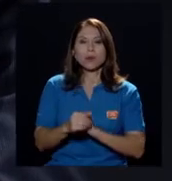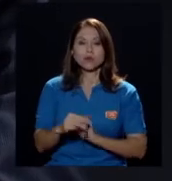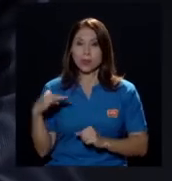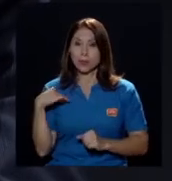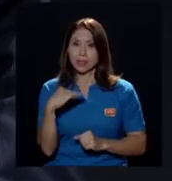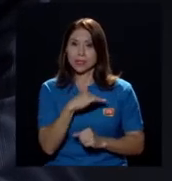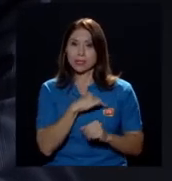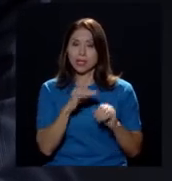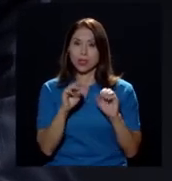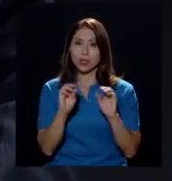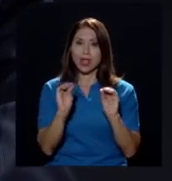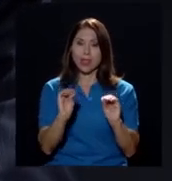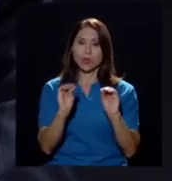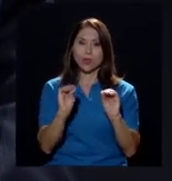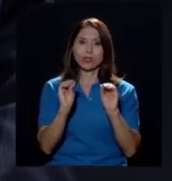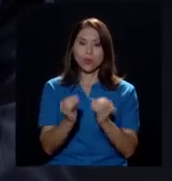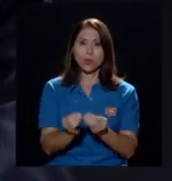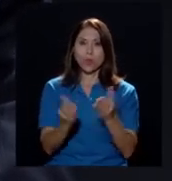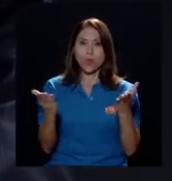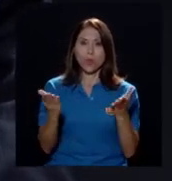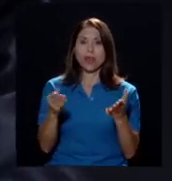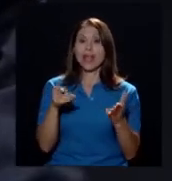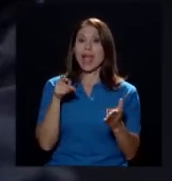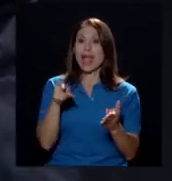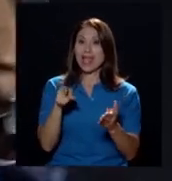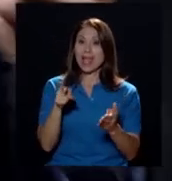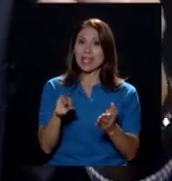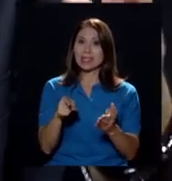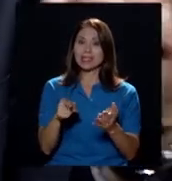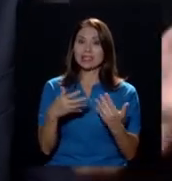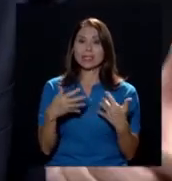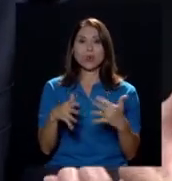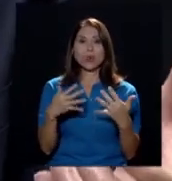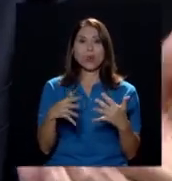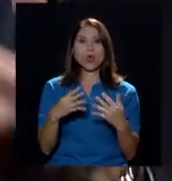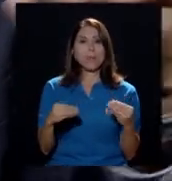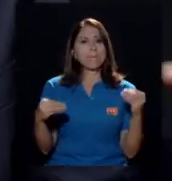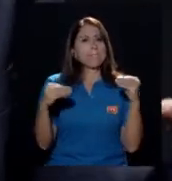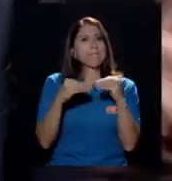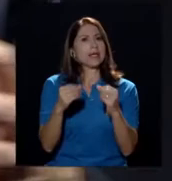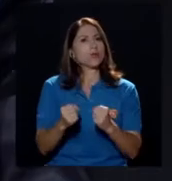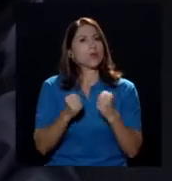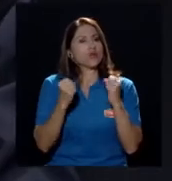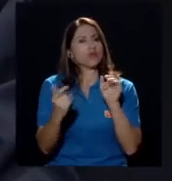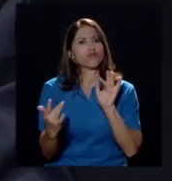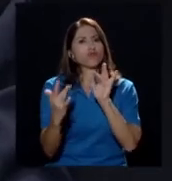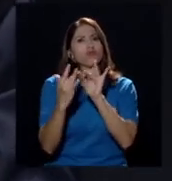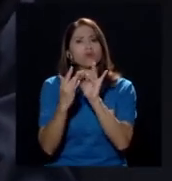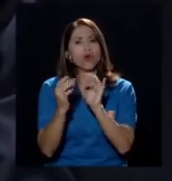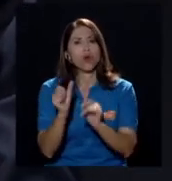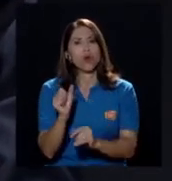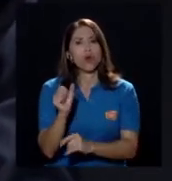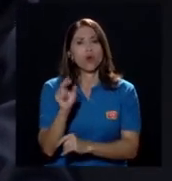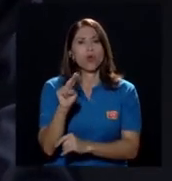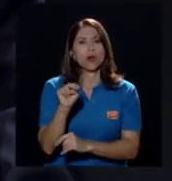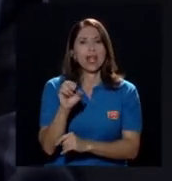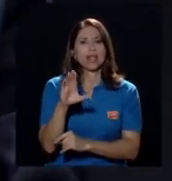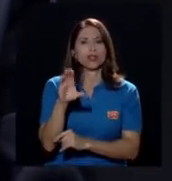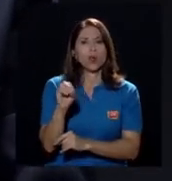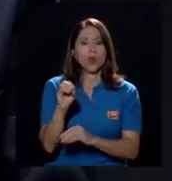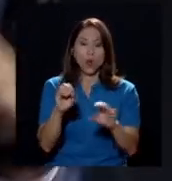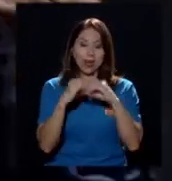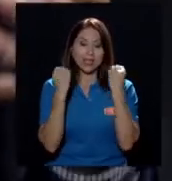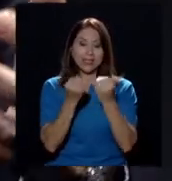pública es el interlocutor más intenso con la la unesco la organización de las naciones unidas para la educación la ciencia y la cultura